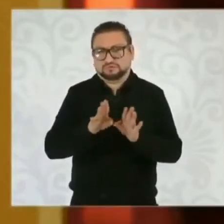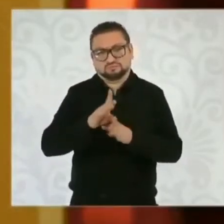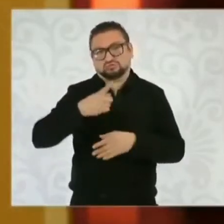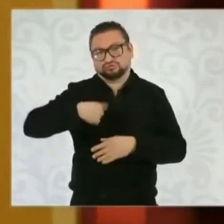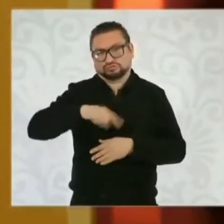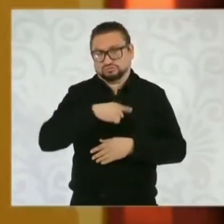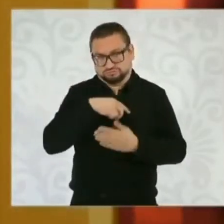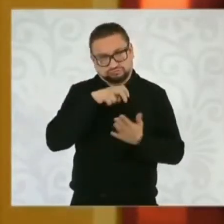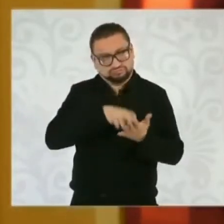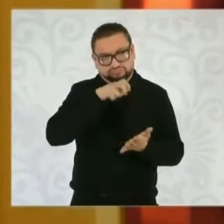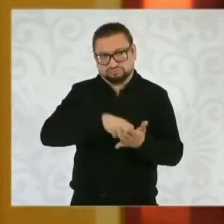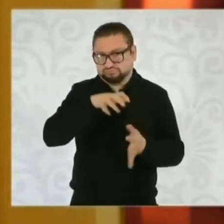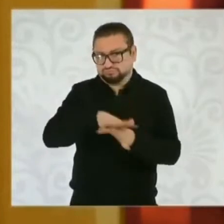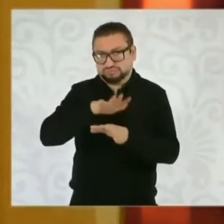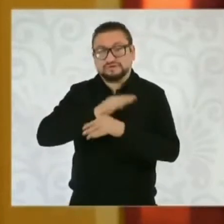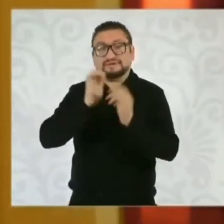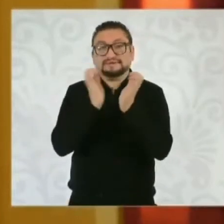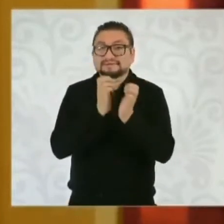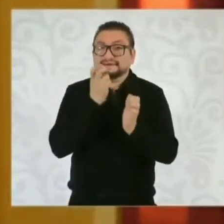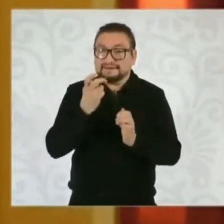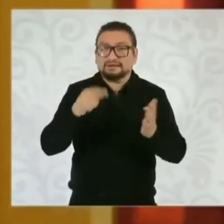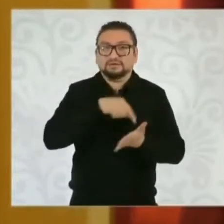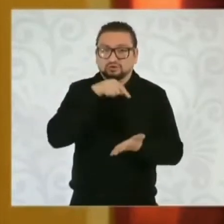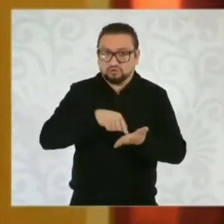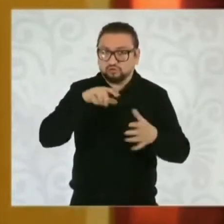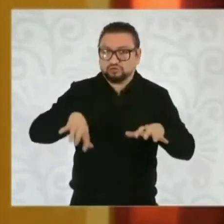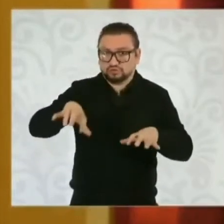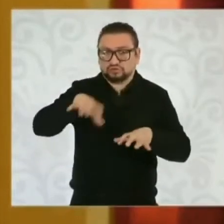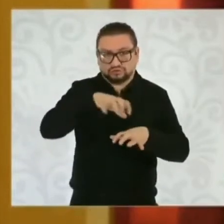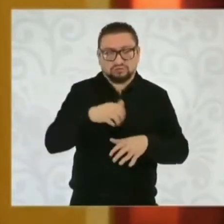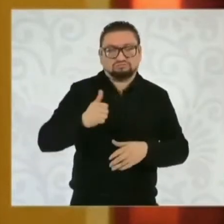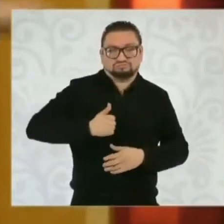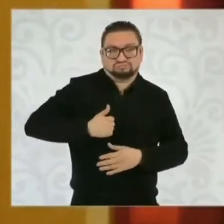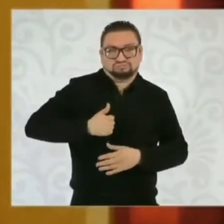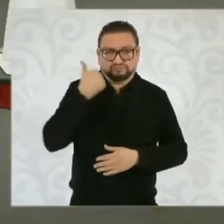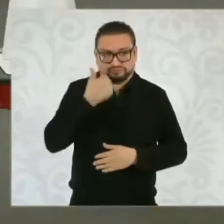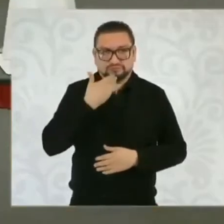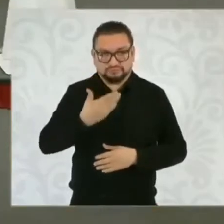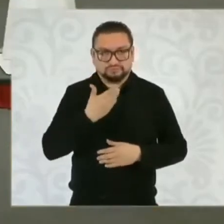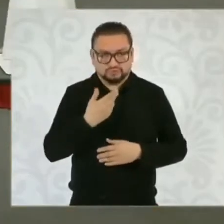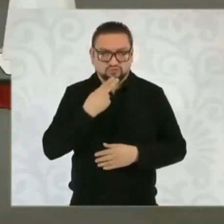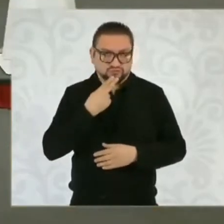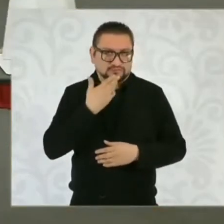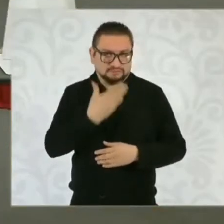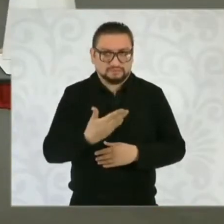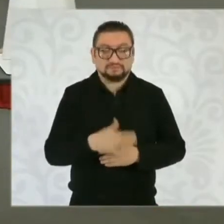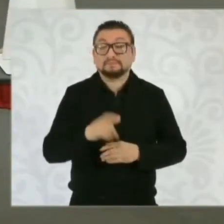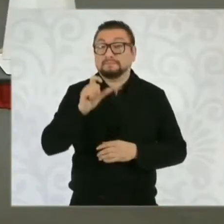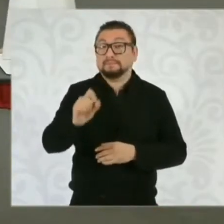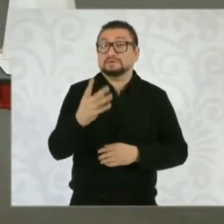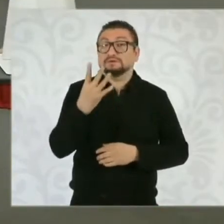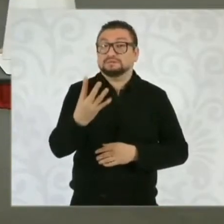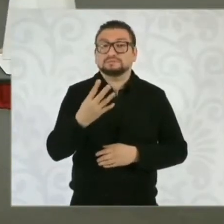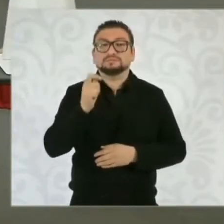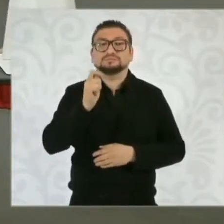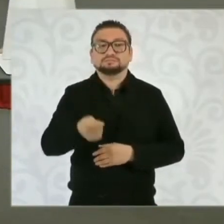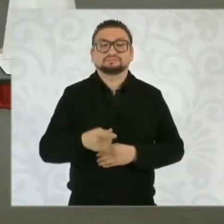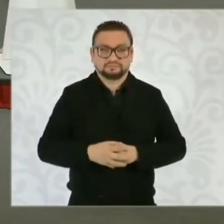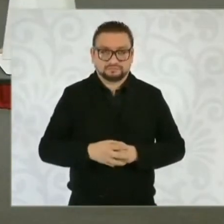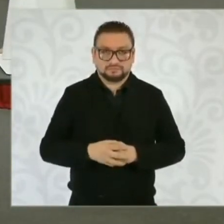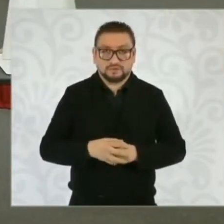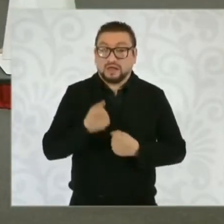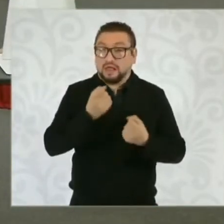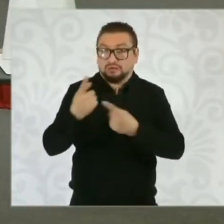estamos corrigiendo para que el ISSSTE pueda aprovechar su patrimonio adecuadamente. 24,